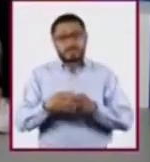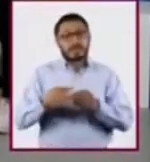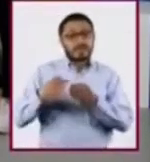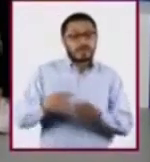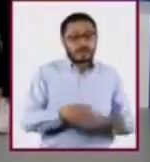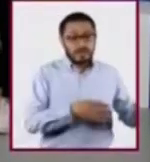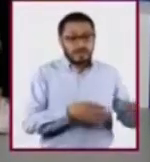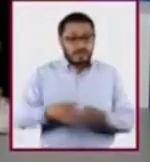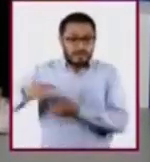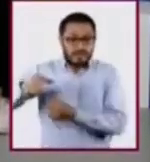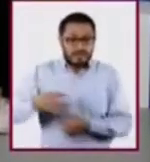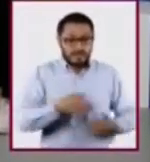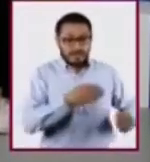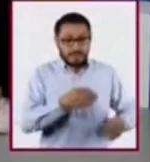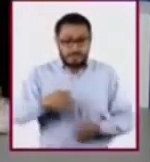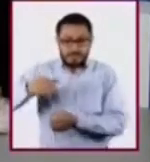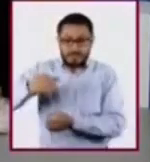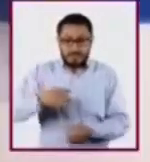Dos.